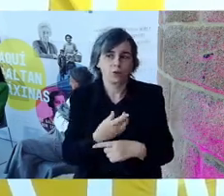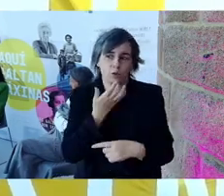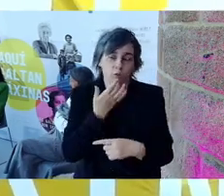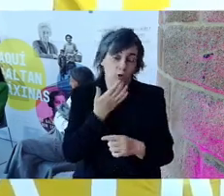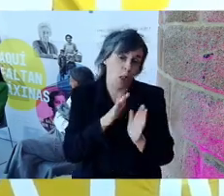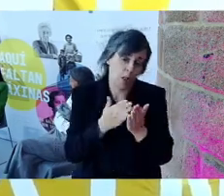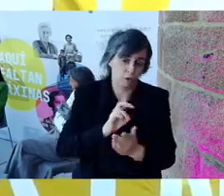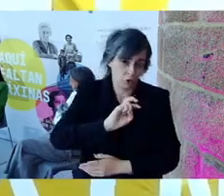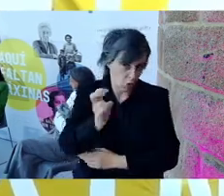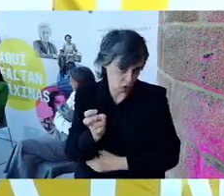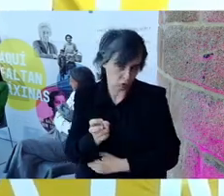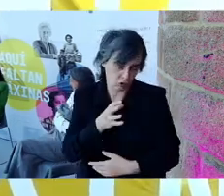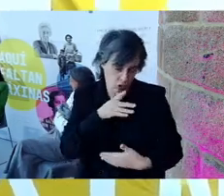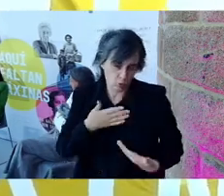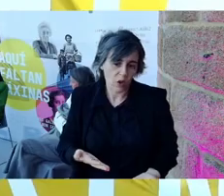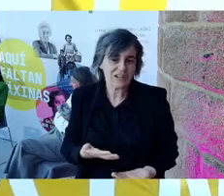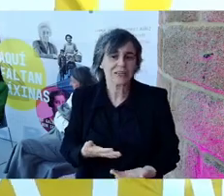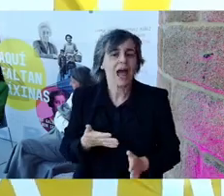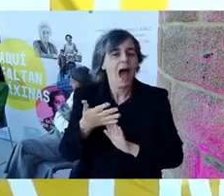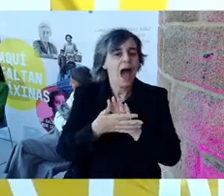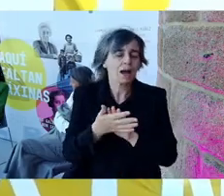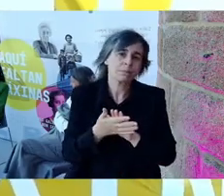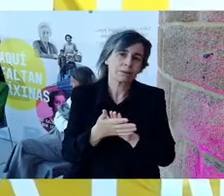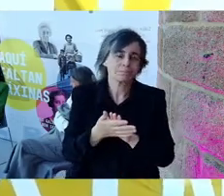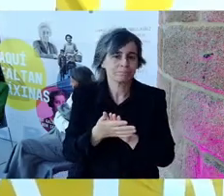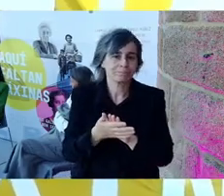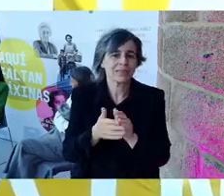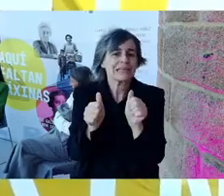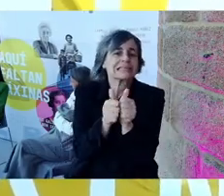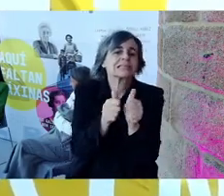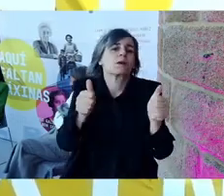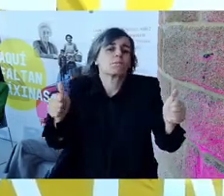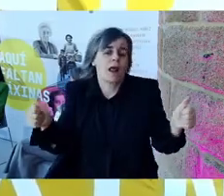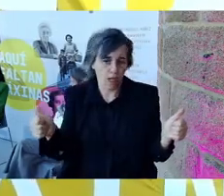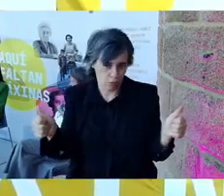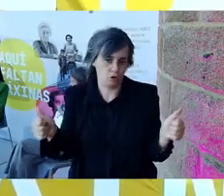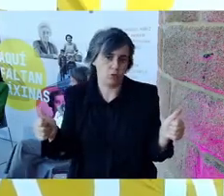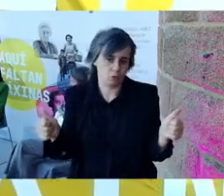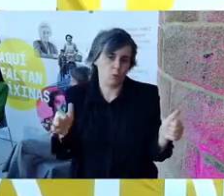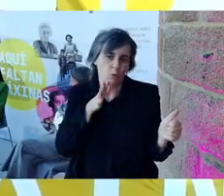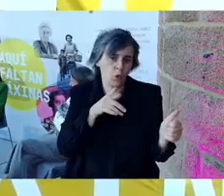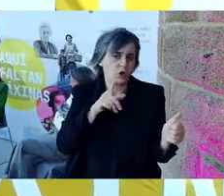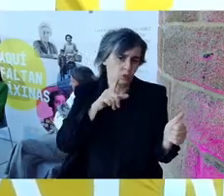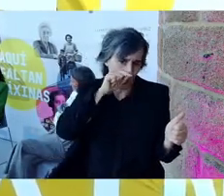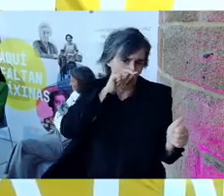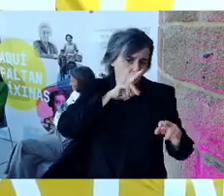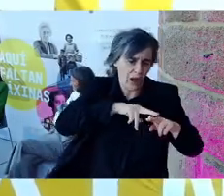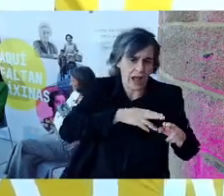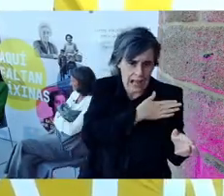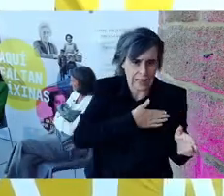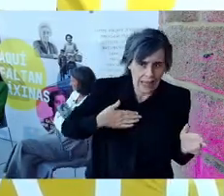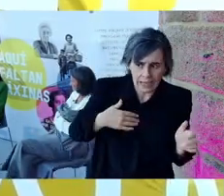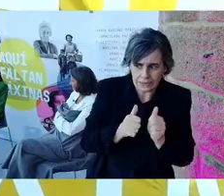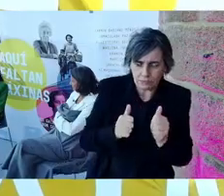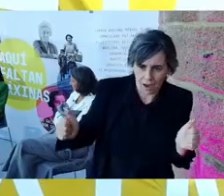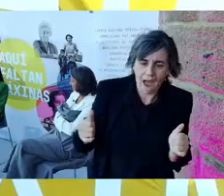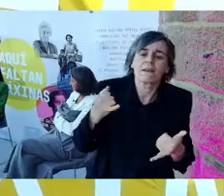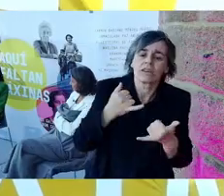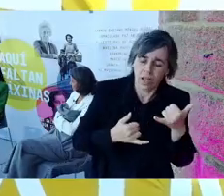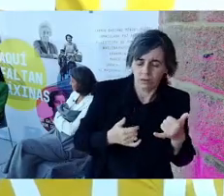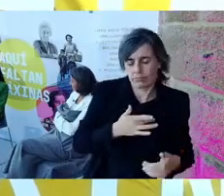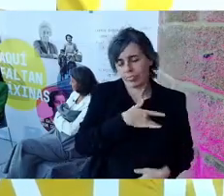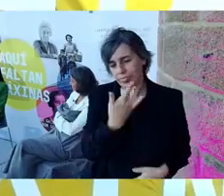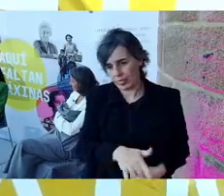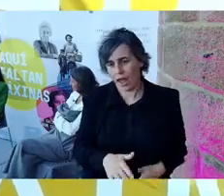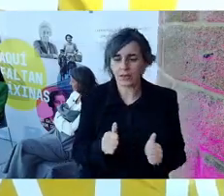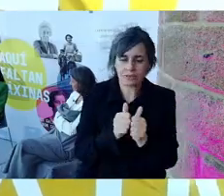las crónicas más coetáneas que hablan de separación a iniciativa de la propia reina, que finalmente